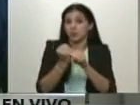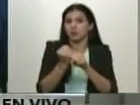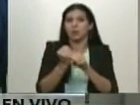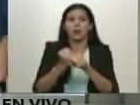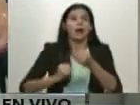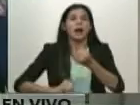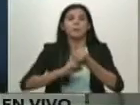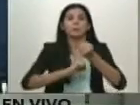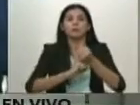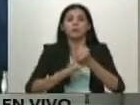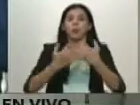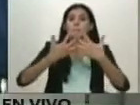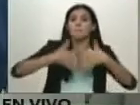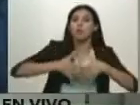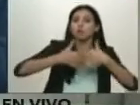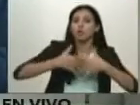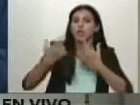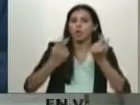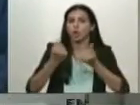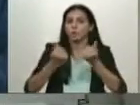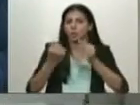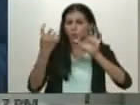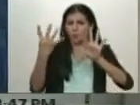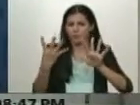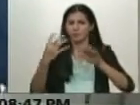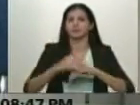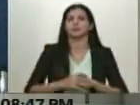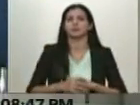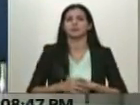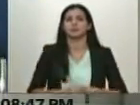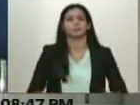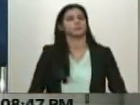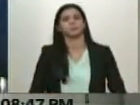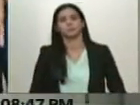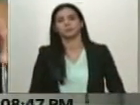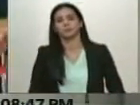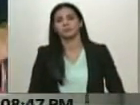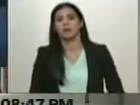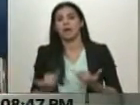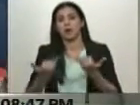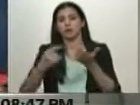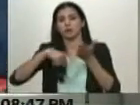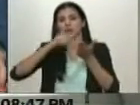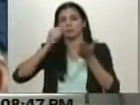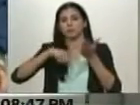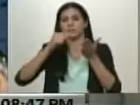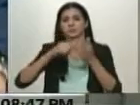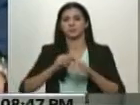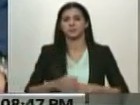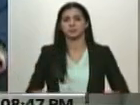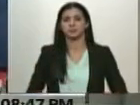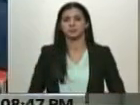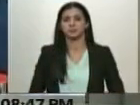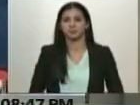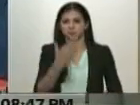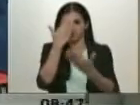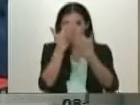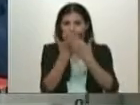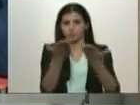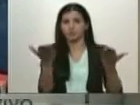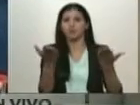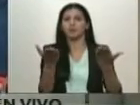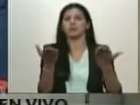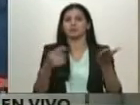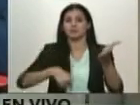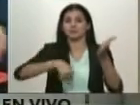motores económicos que he puesto en ejecución. Así que voy a firmar delante de ustedes el